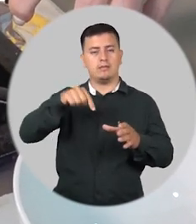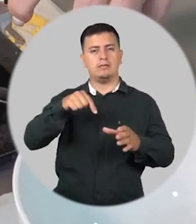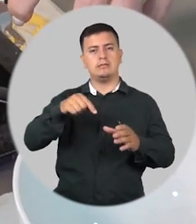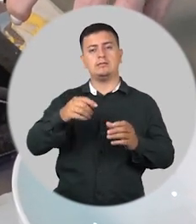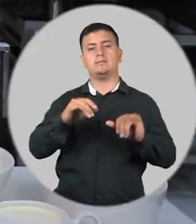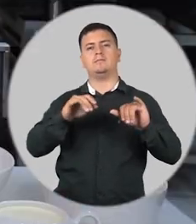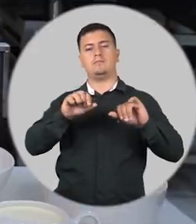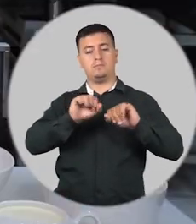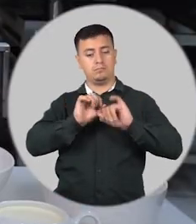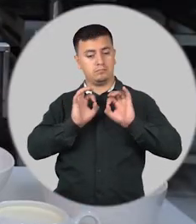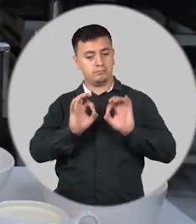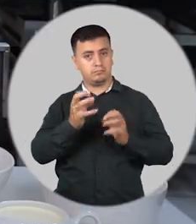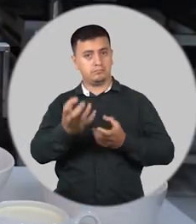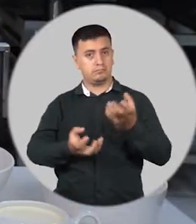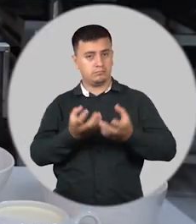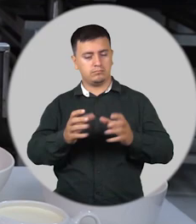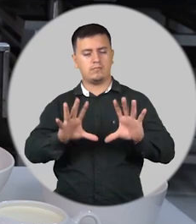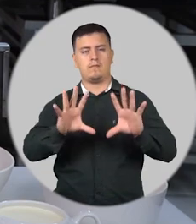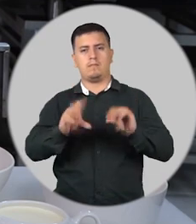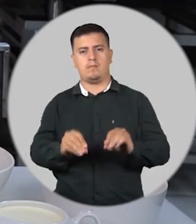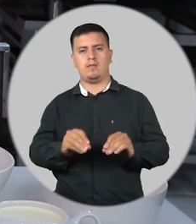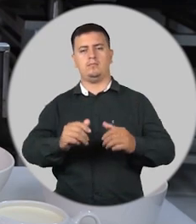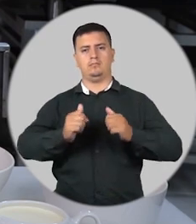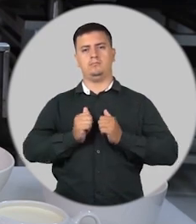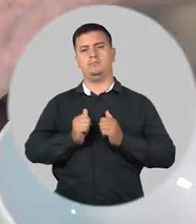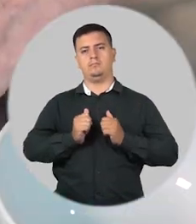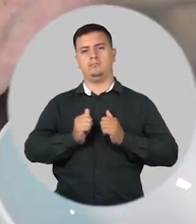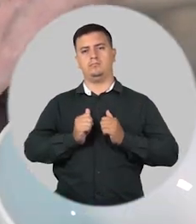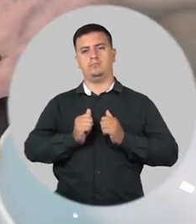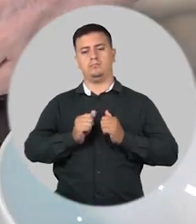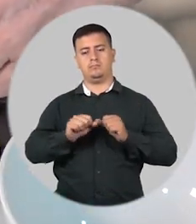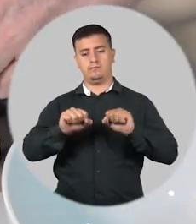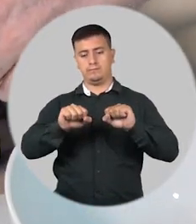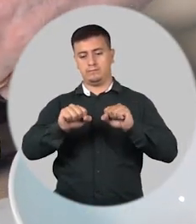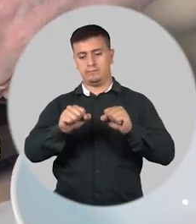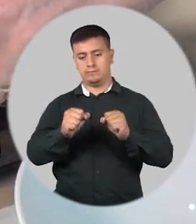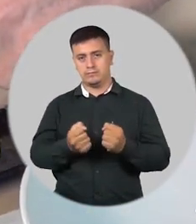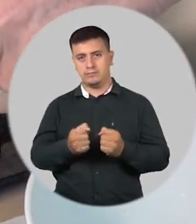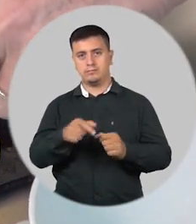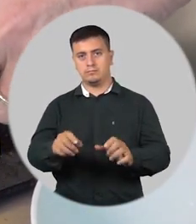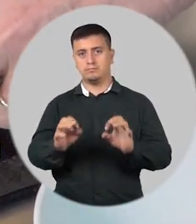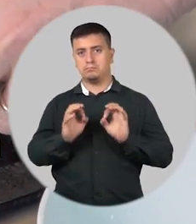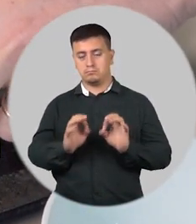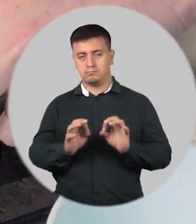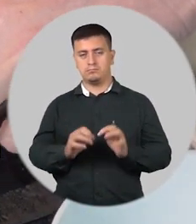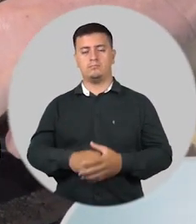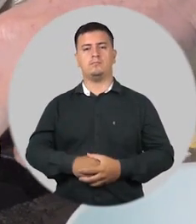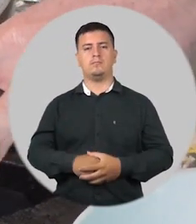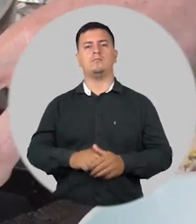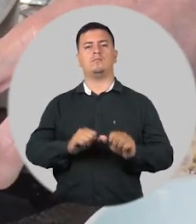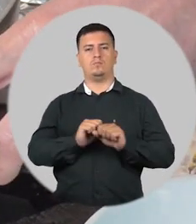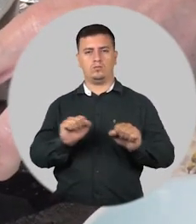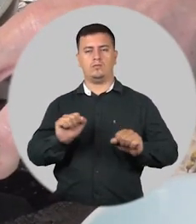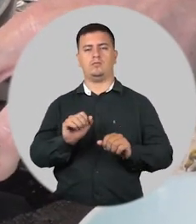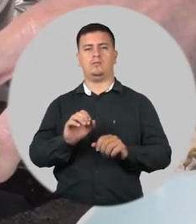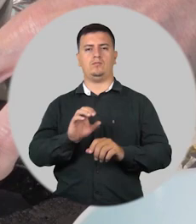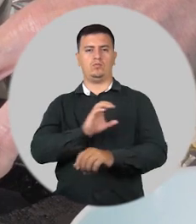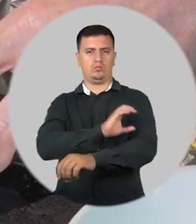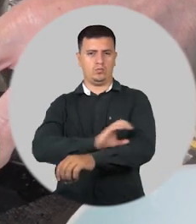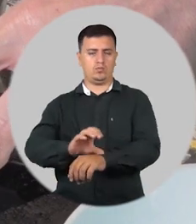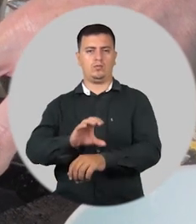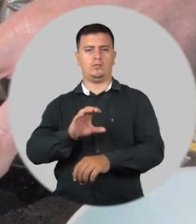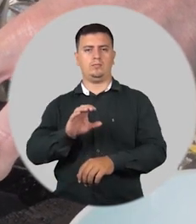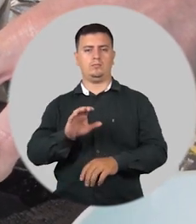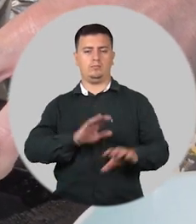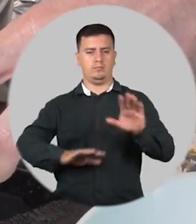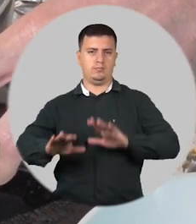una vez que esto hierva, apagamos el fuego y esperamos que se enfríe la preparación para